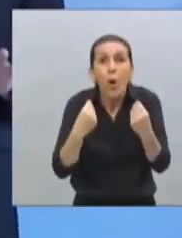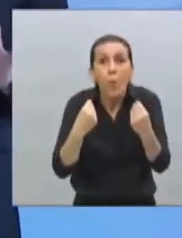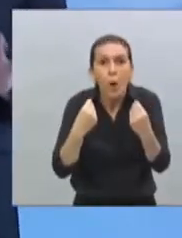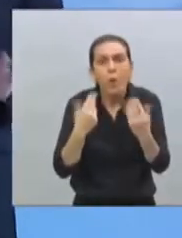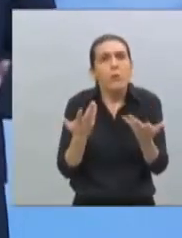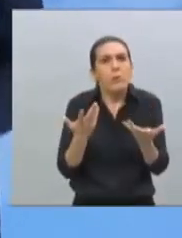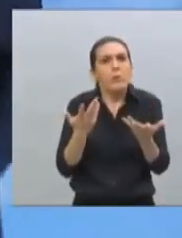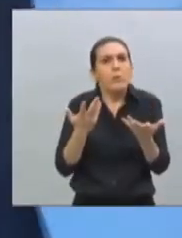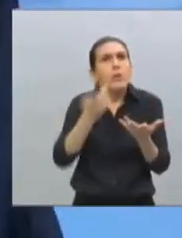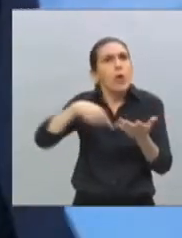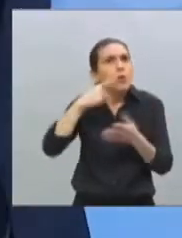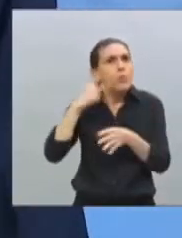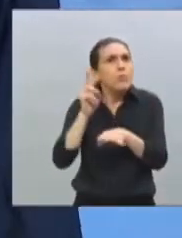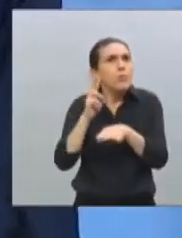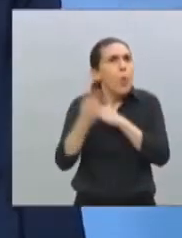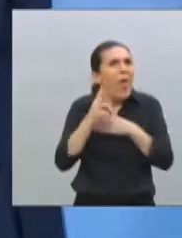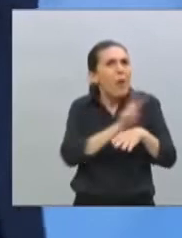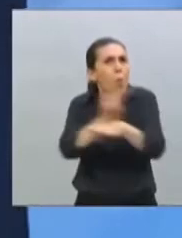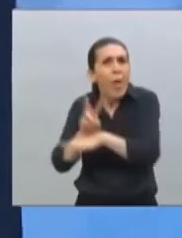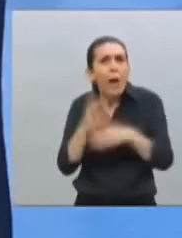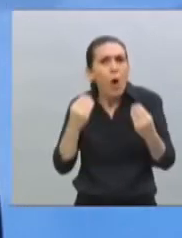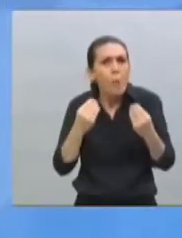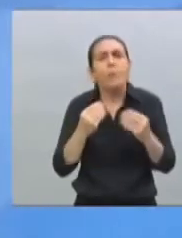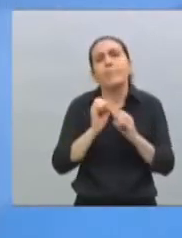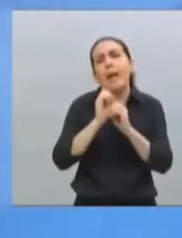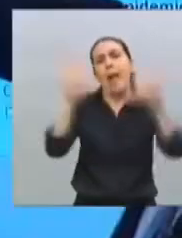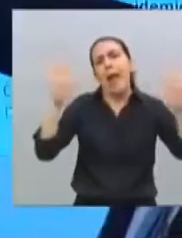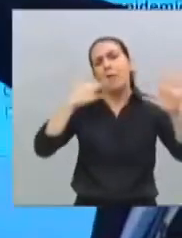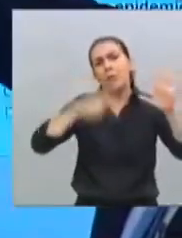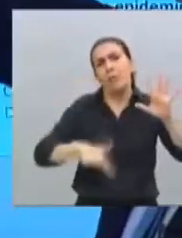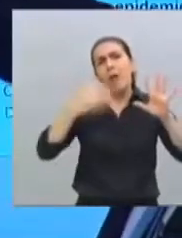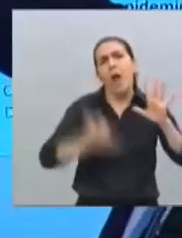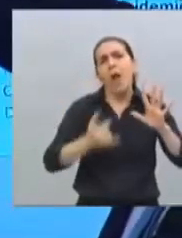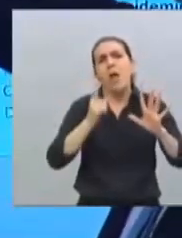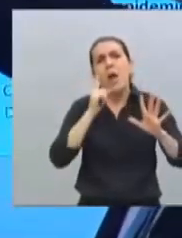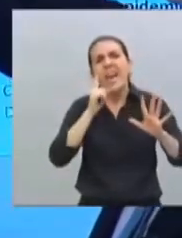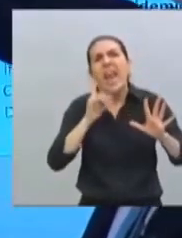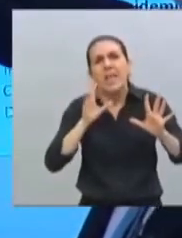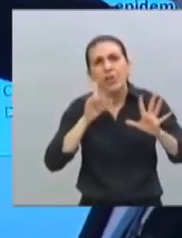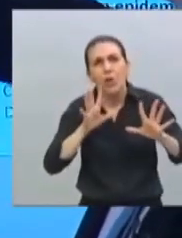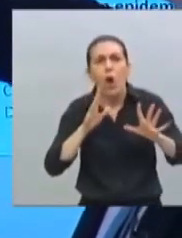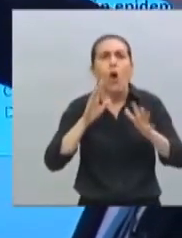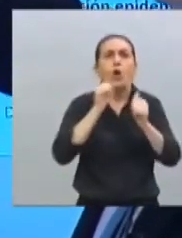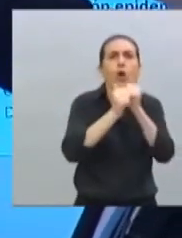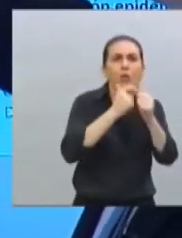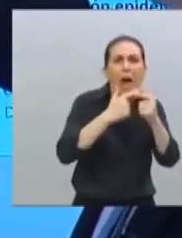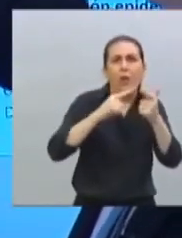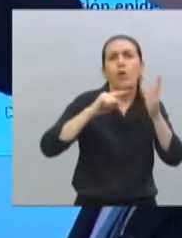los gobernadores y gobernadoras de las distintas provincias y se van tomando decisiones de